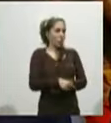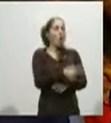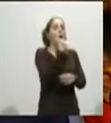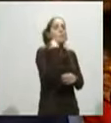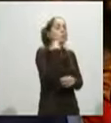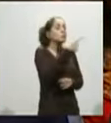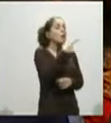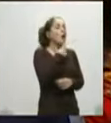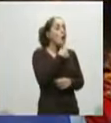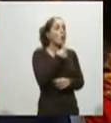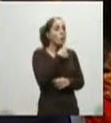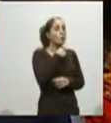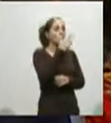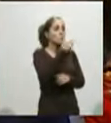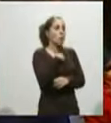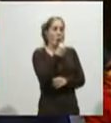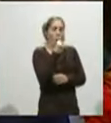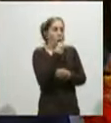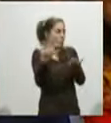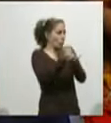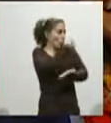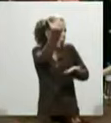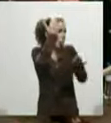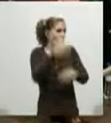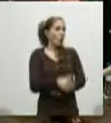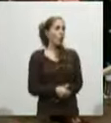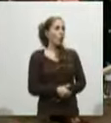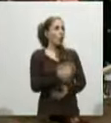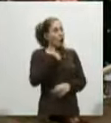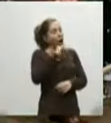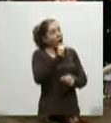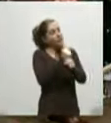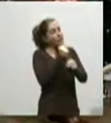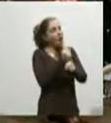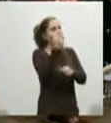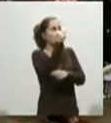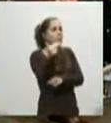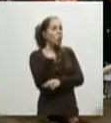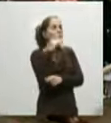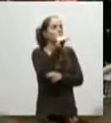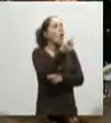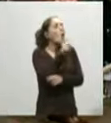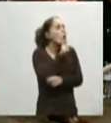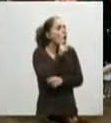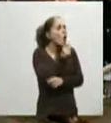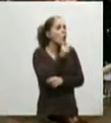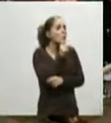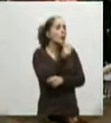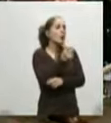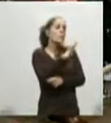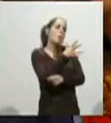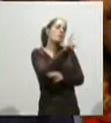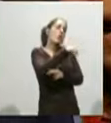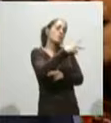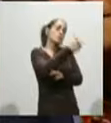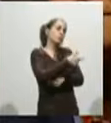yo como de todo. Sí, y me dijeron que tengo un trabajo de pintor. Digo, ¿y cómo es? Dice, va a tardar unos 2 meses. Digo,